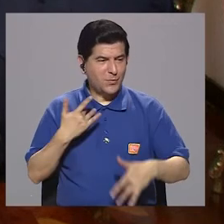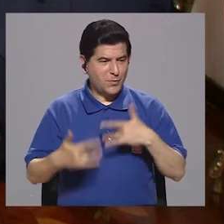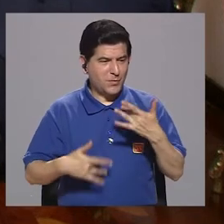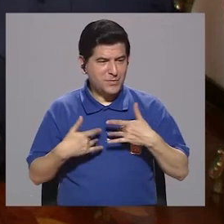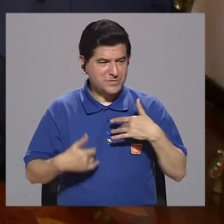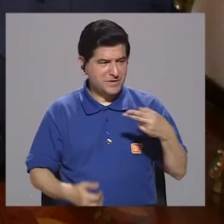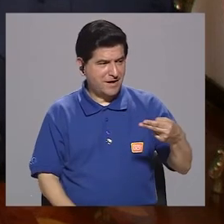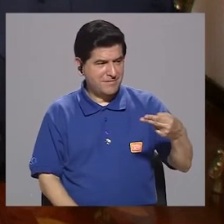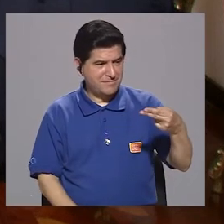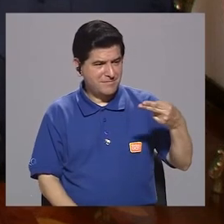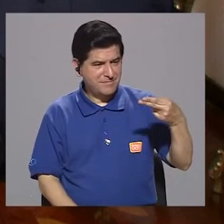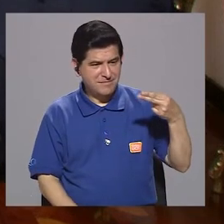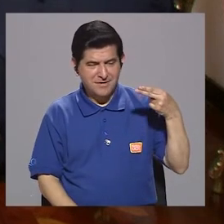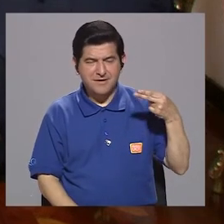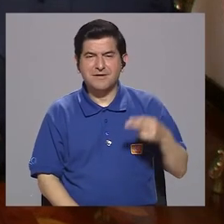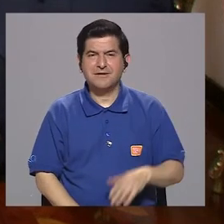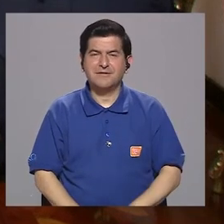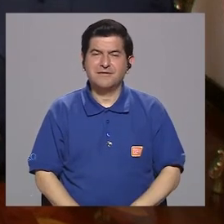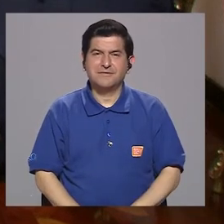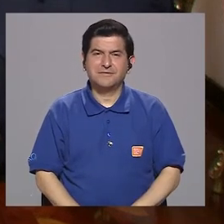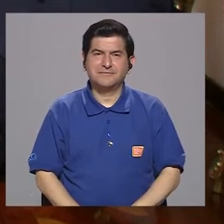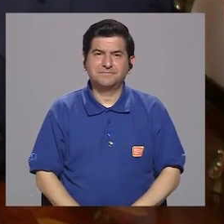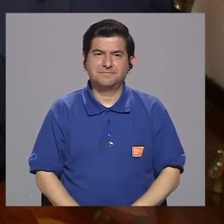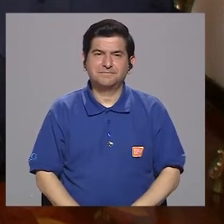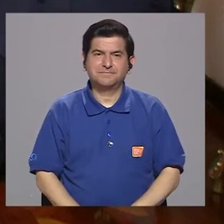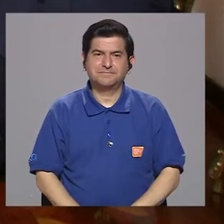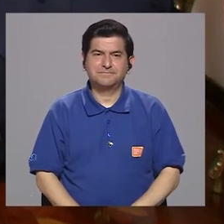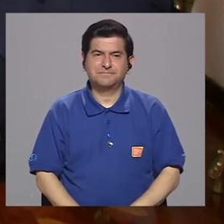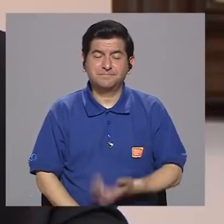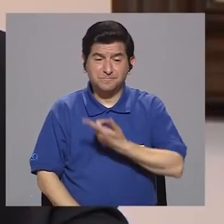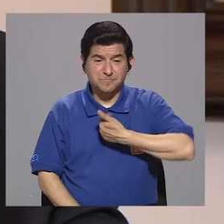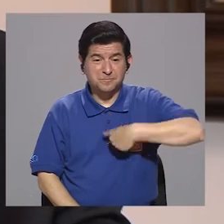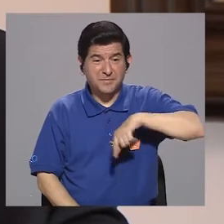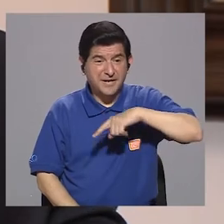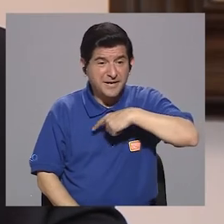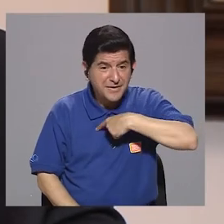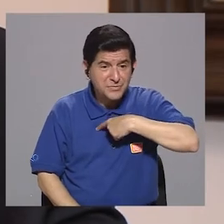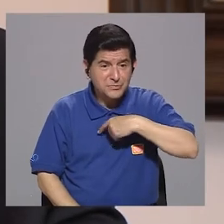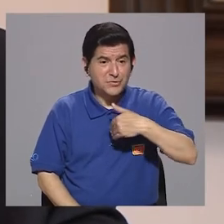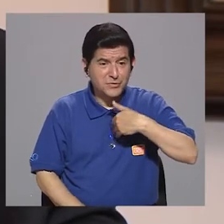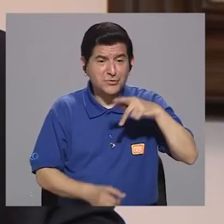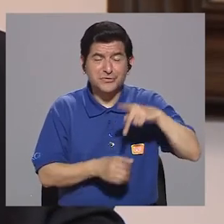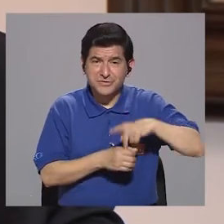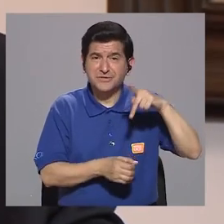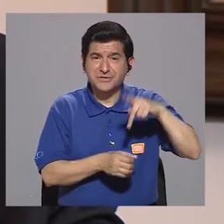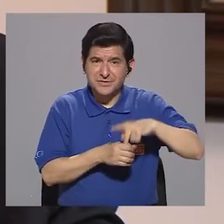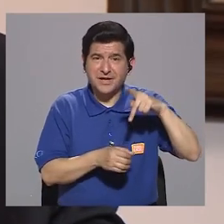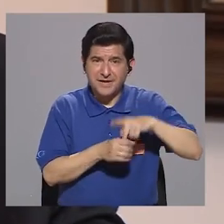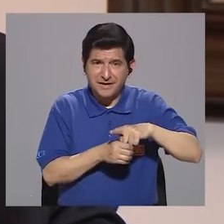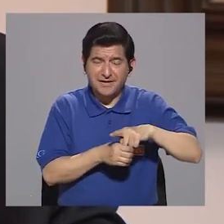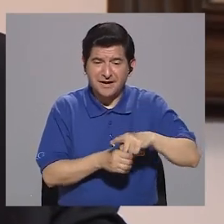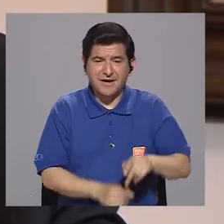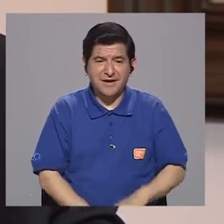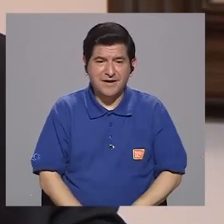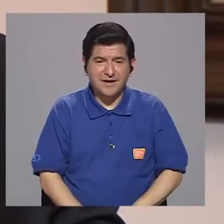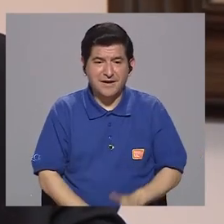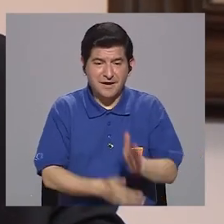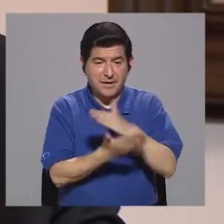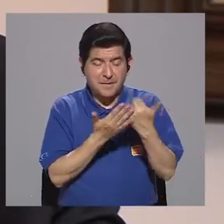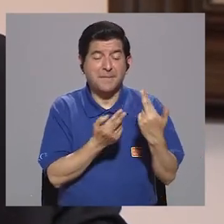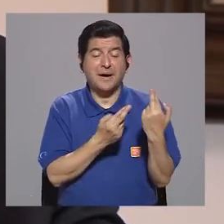un legado que tiene que ser para nosotros, que tuvimos participación en ella, una